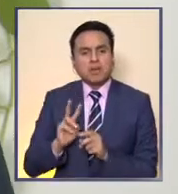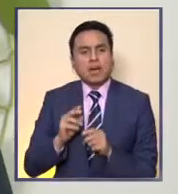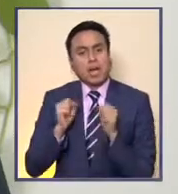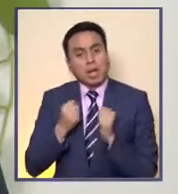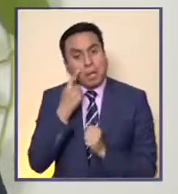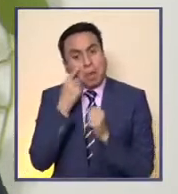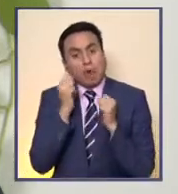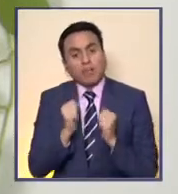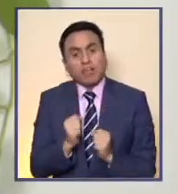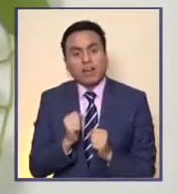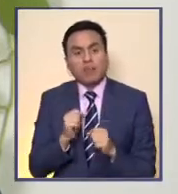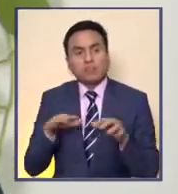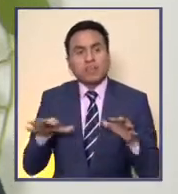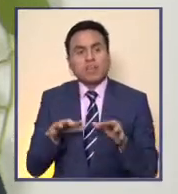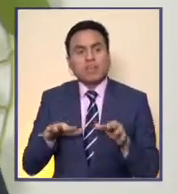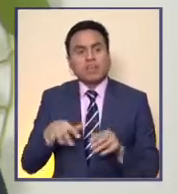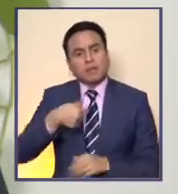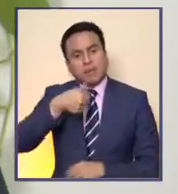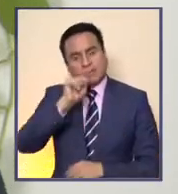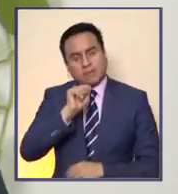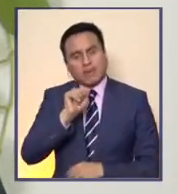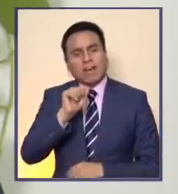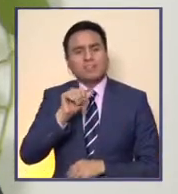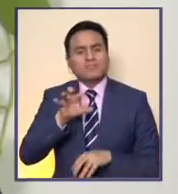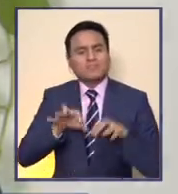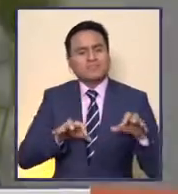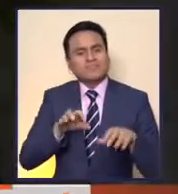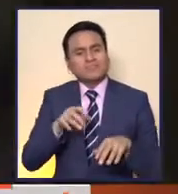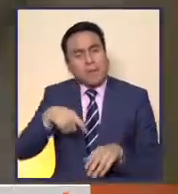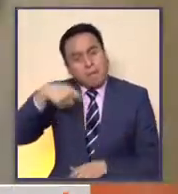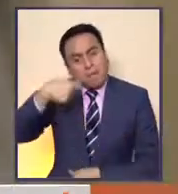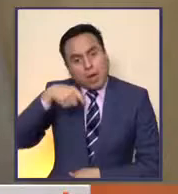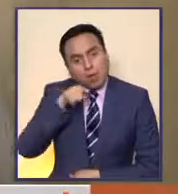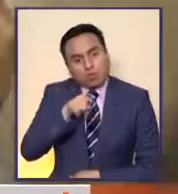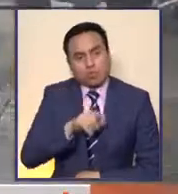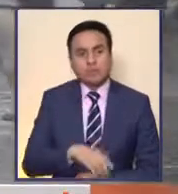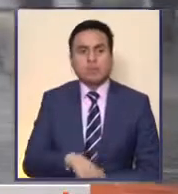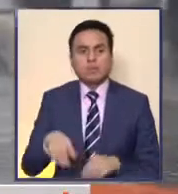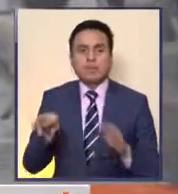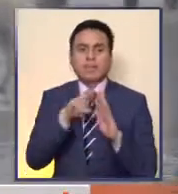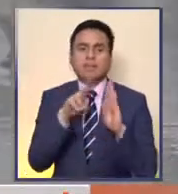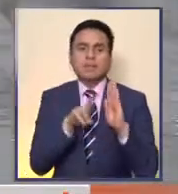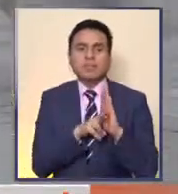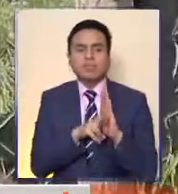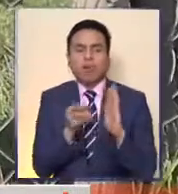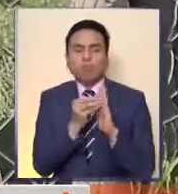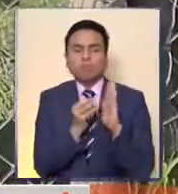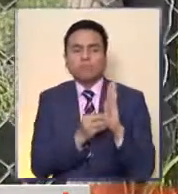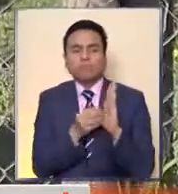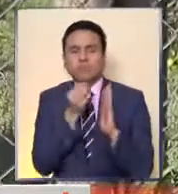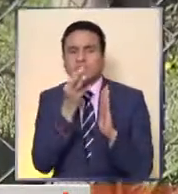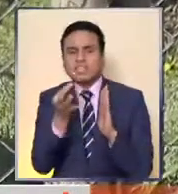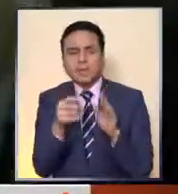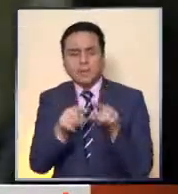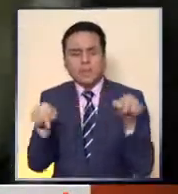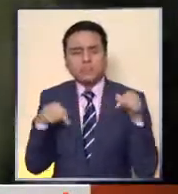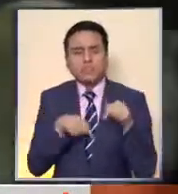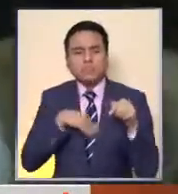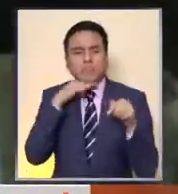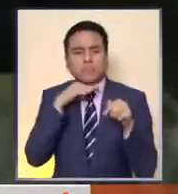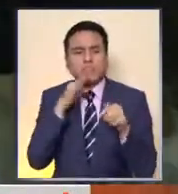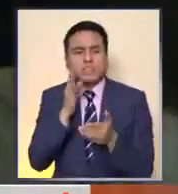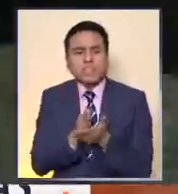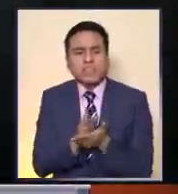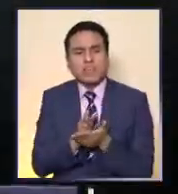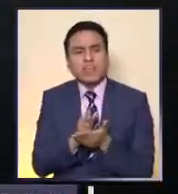posibilidad de usar el ambiente privado, que tiende a ser un poco más costoso. El reglamento no contempla la cantidad de metros mínimos que tiene que tener